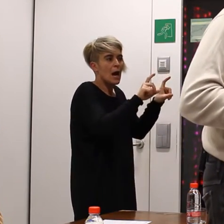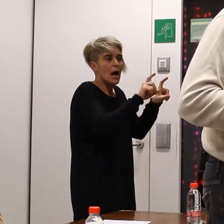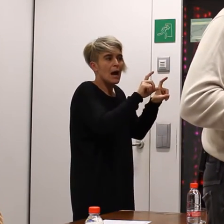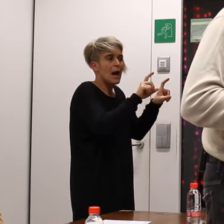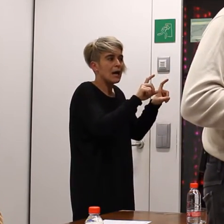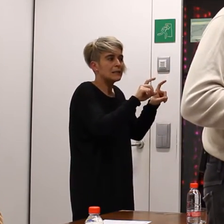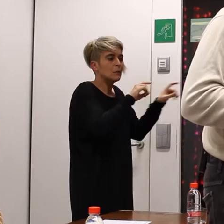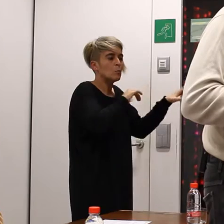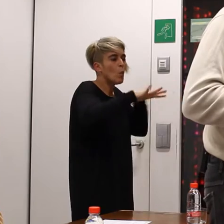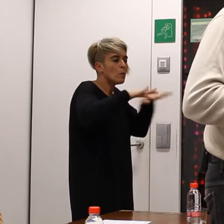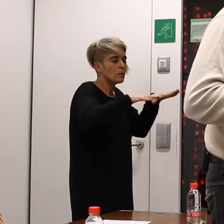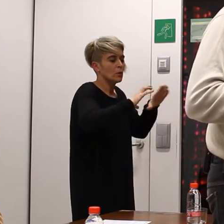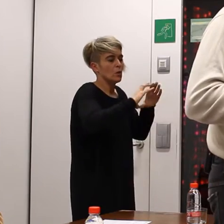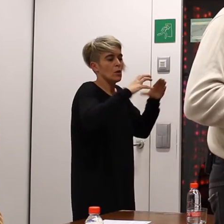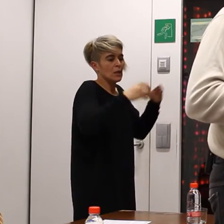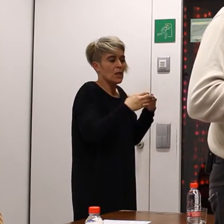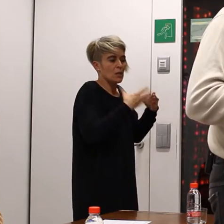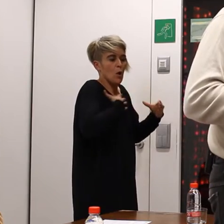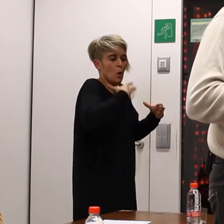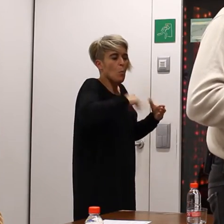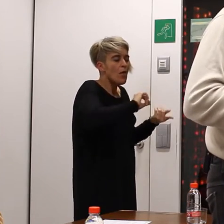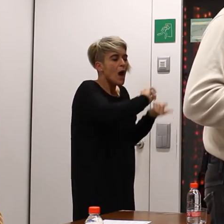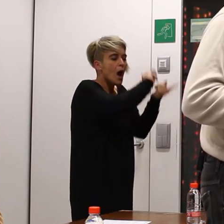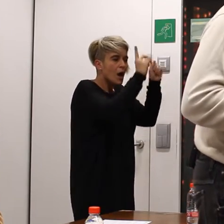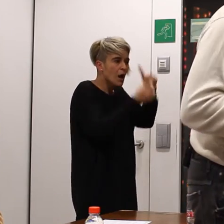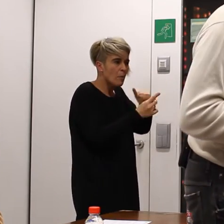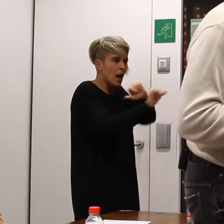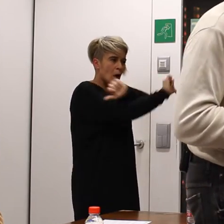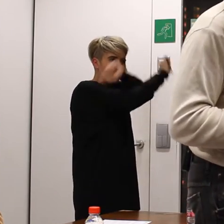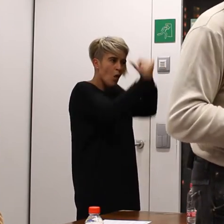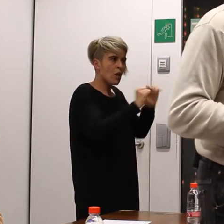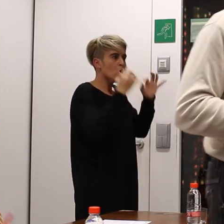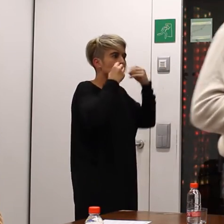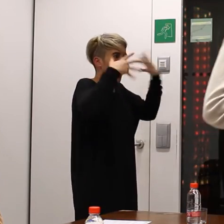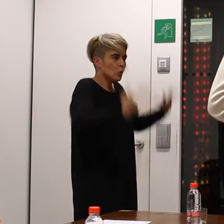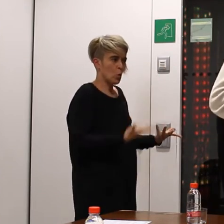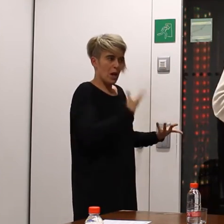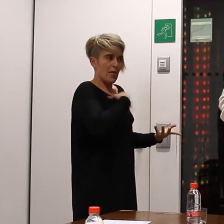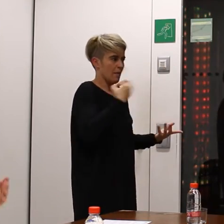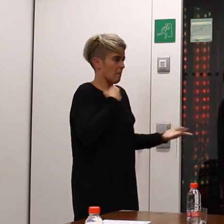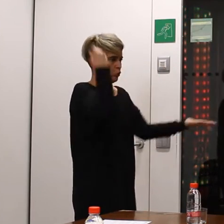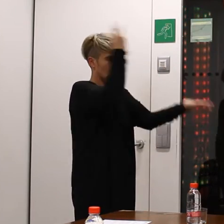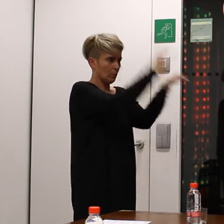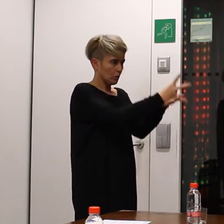la batalla, porque yo creo que sí se puede. Muchas gracias.